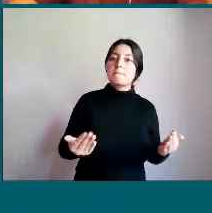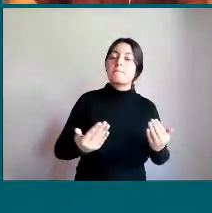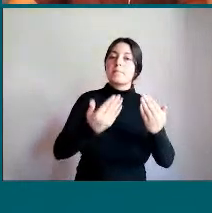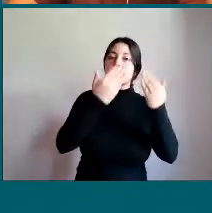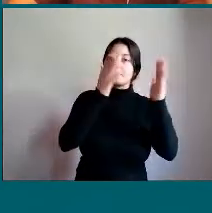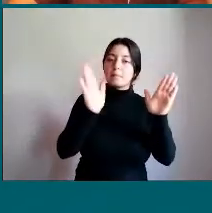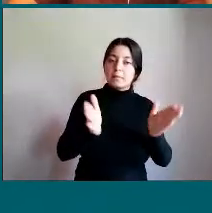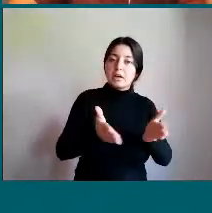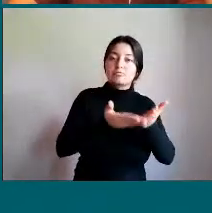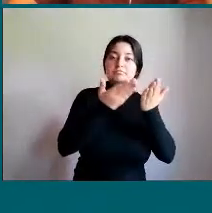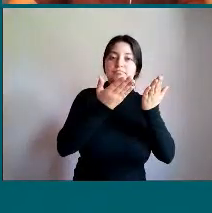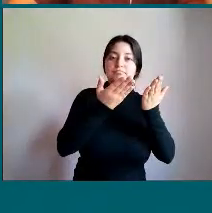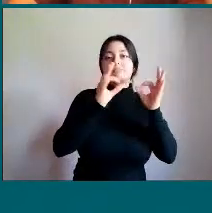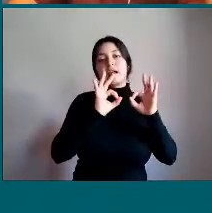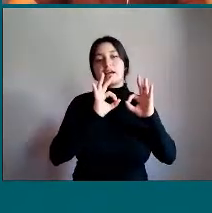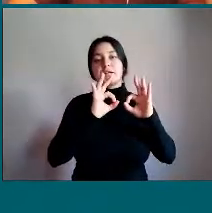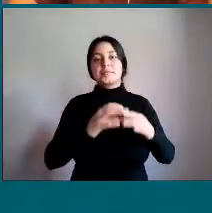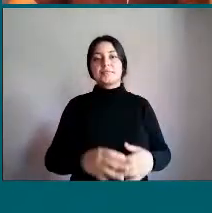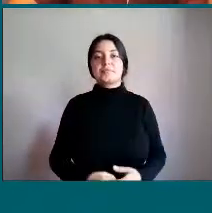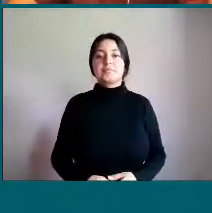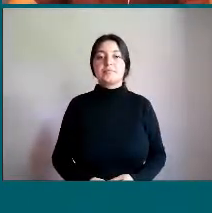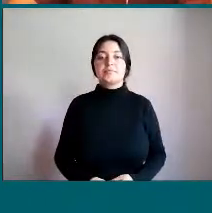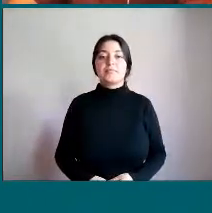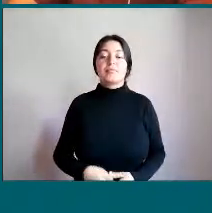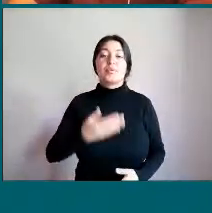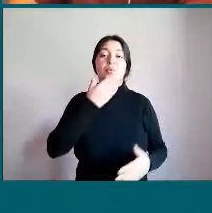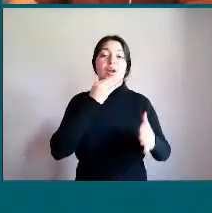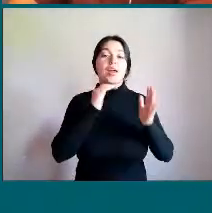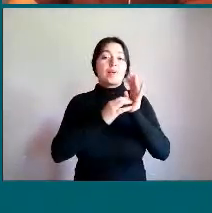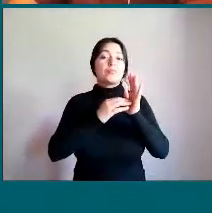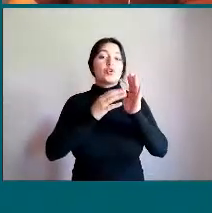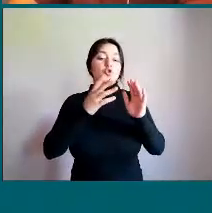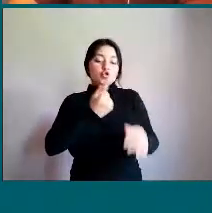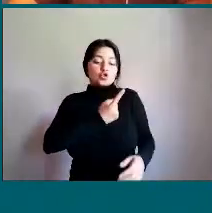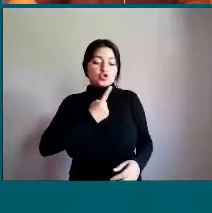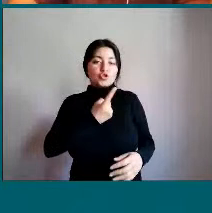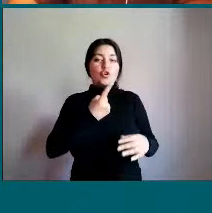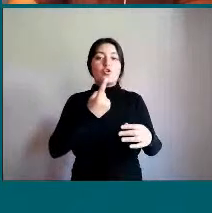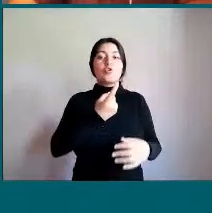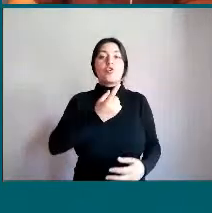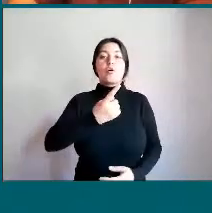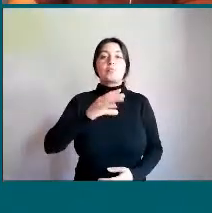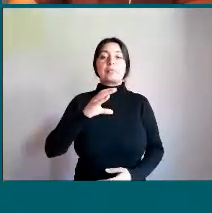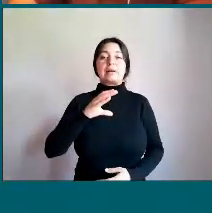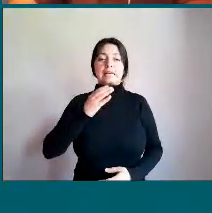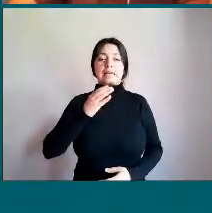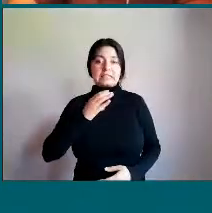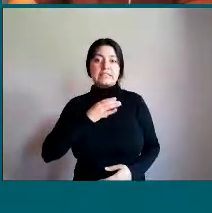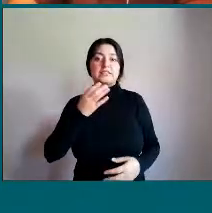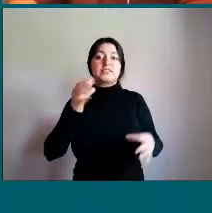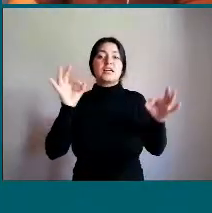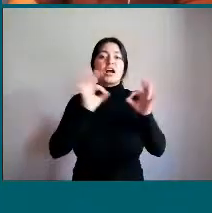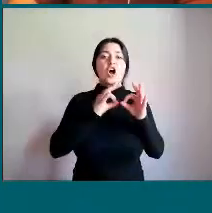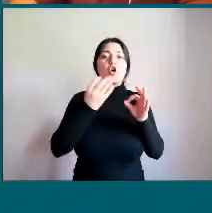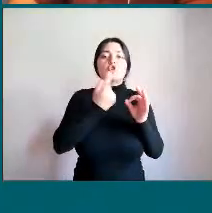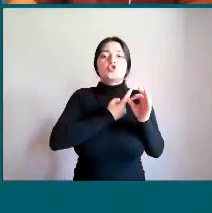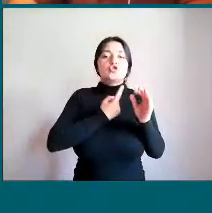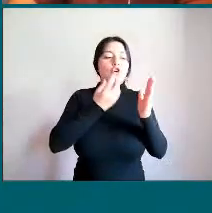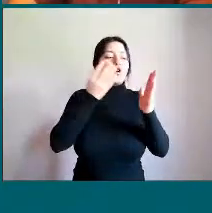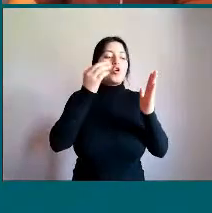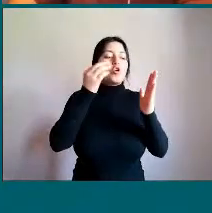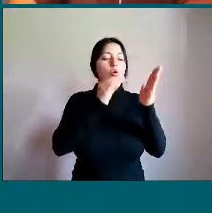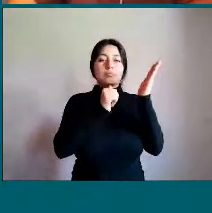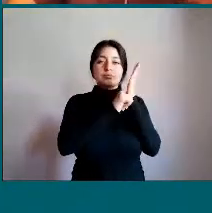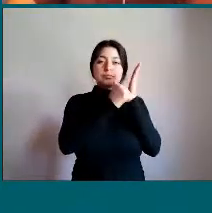solo me diga en qué punto estoy del número, sino qué aspectos estoy realmente destacando y cuál es el plan de mejora para poder mejorar